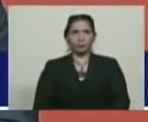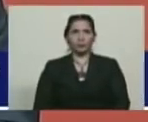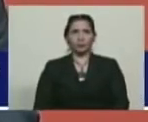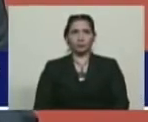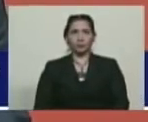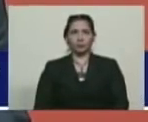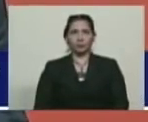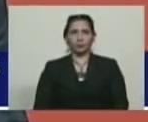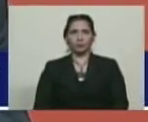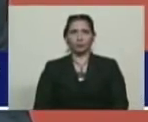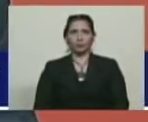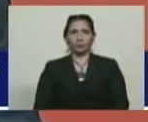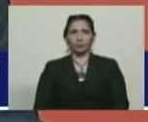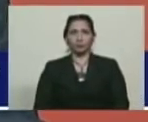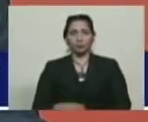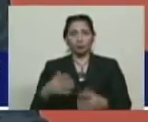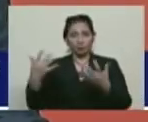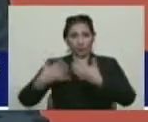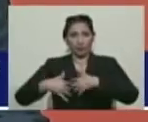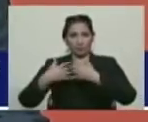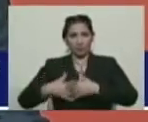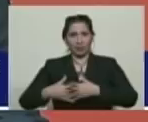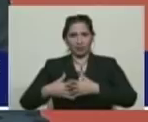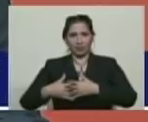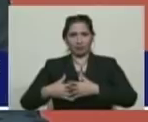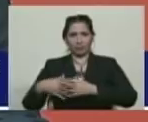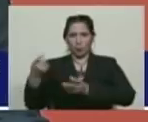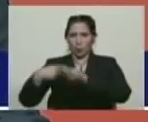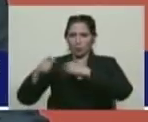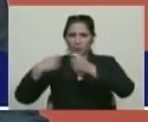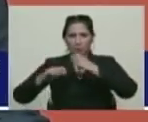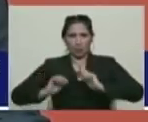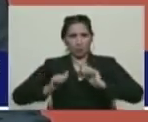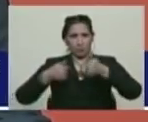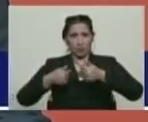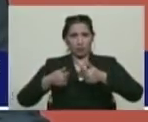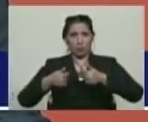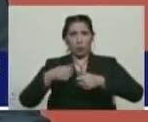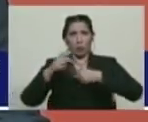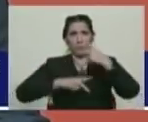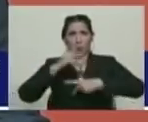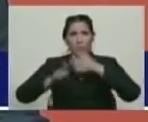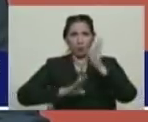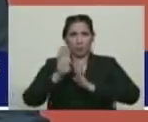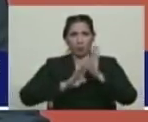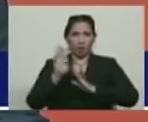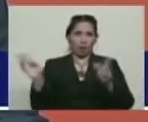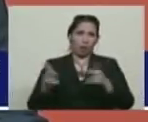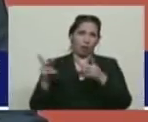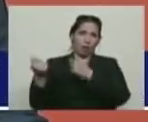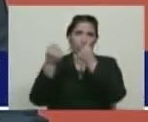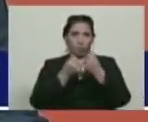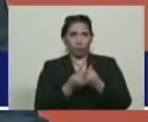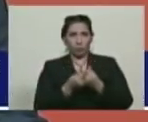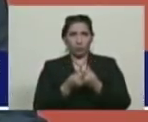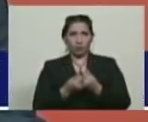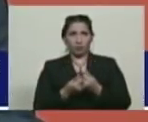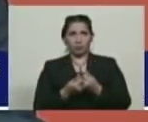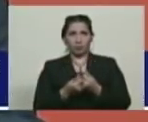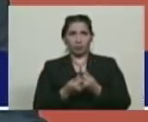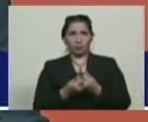cadenas de comercialización al inicio del programa de recuperación económica que no